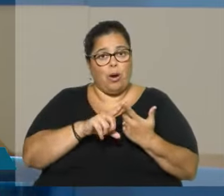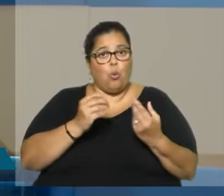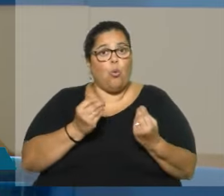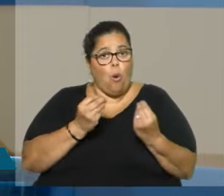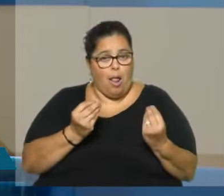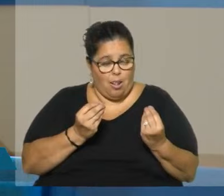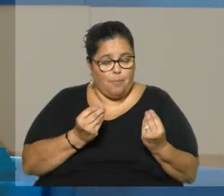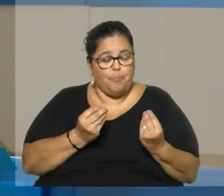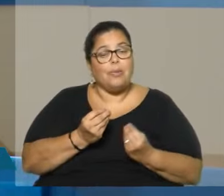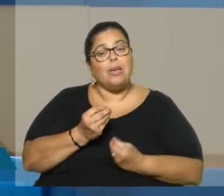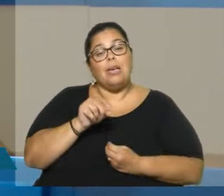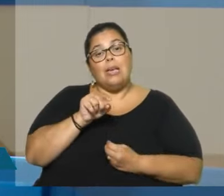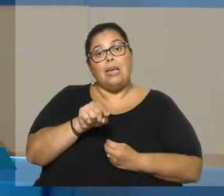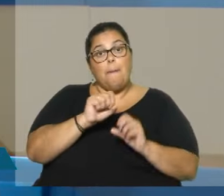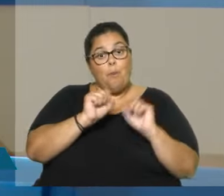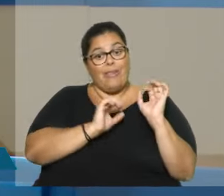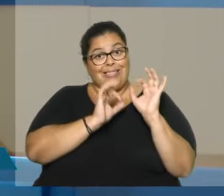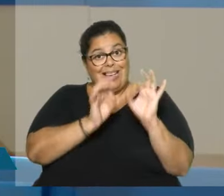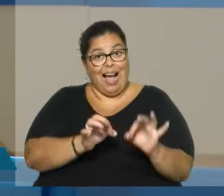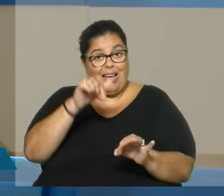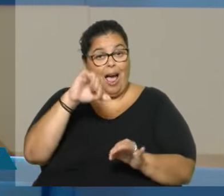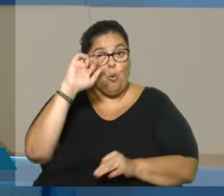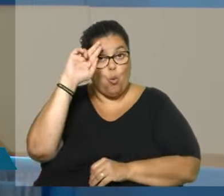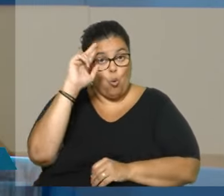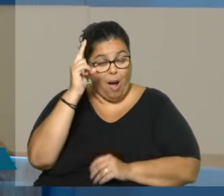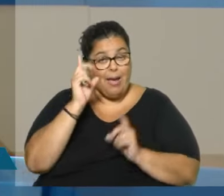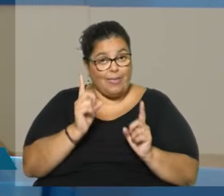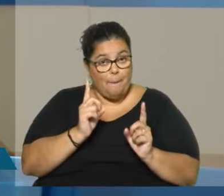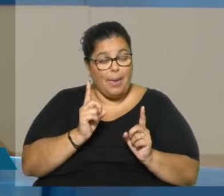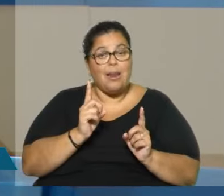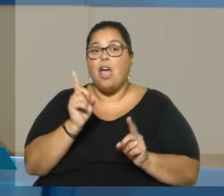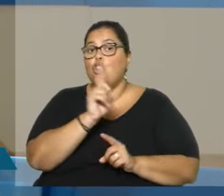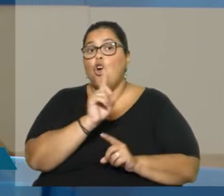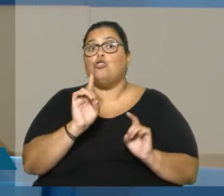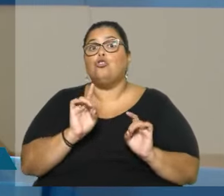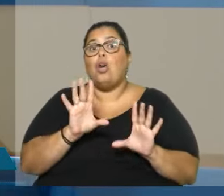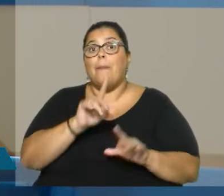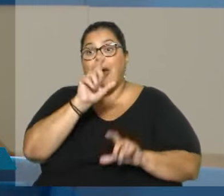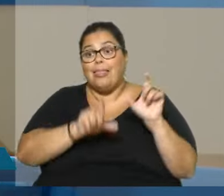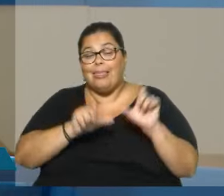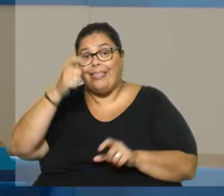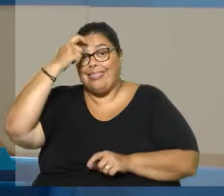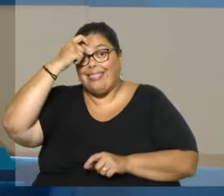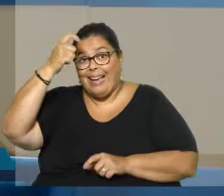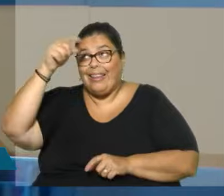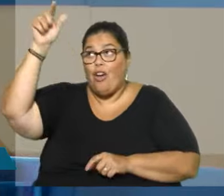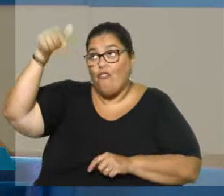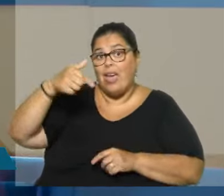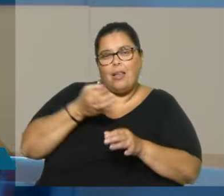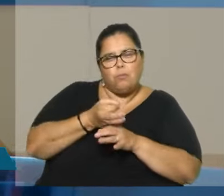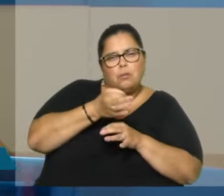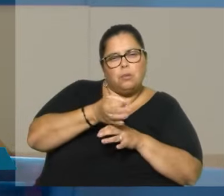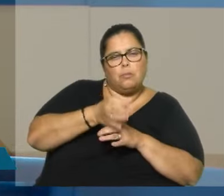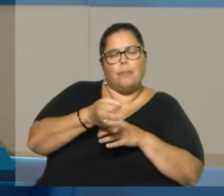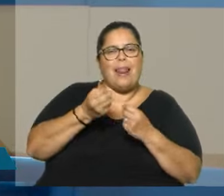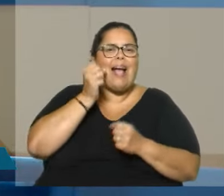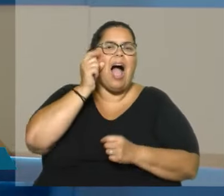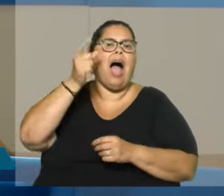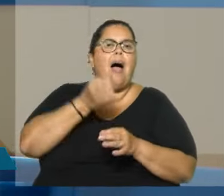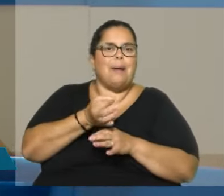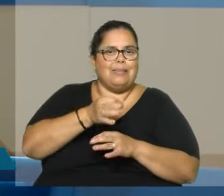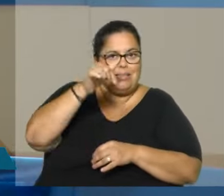que pueden llegar a nuestro país también eh No solo técnicos que capaciten a los técnicos uruguayos